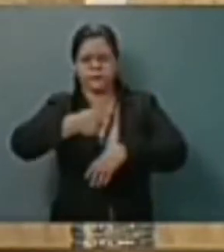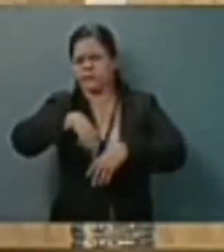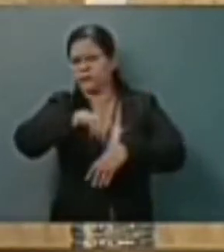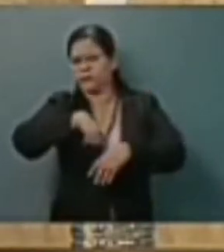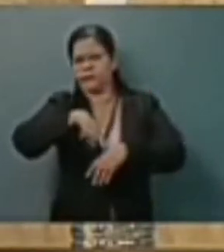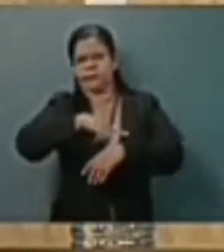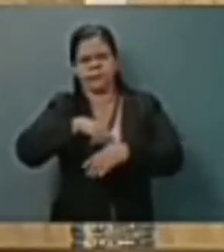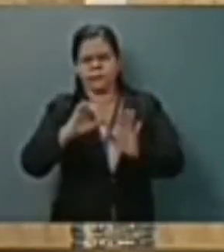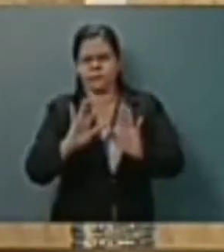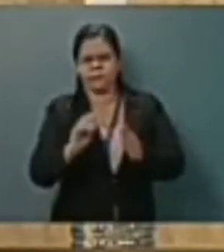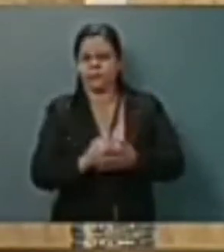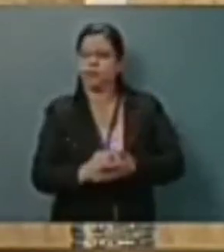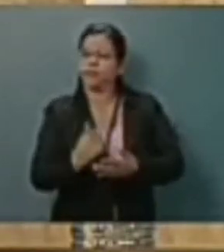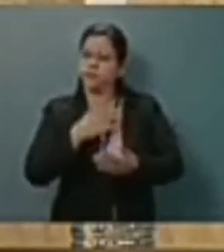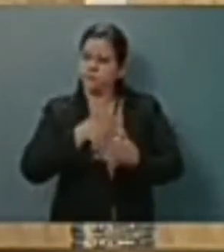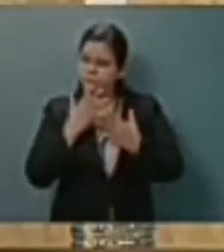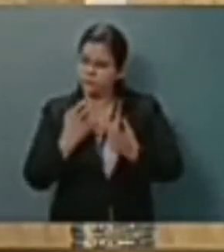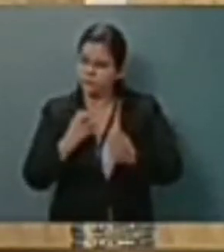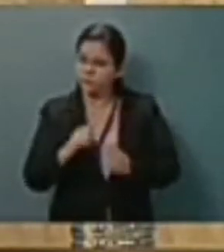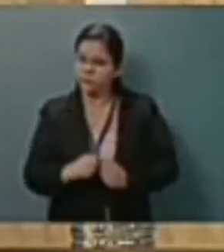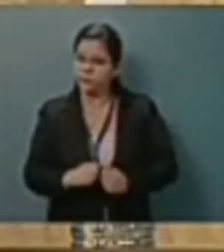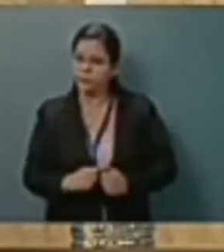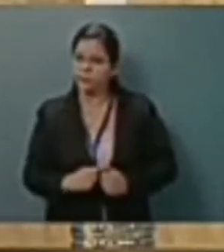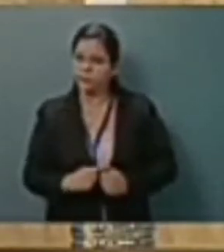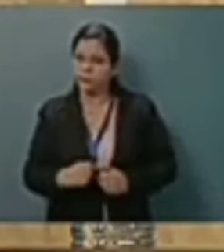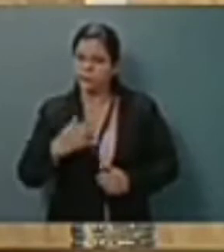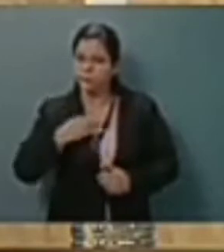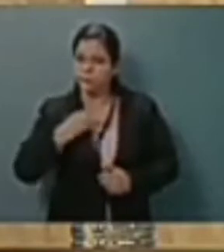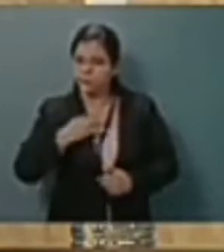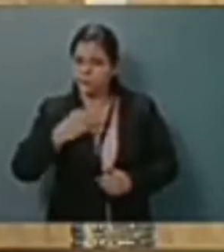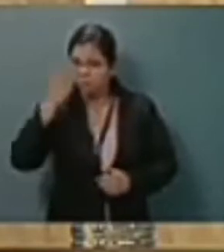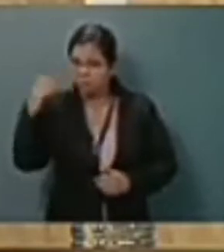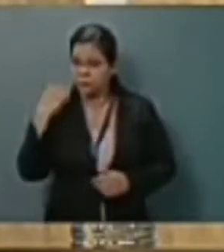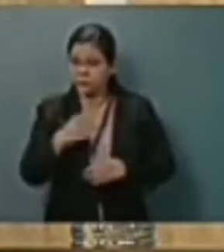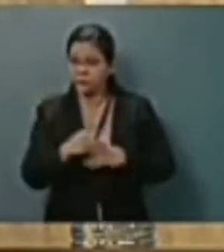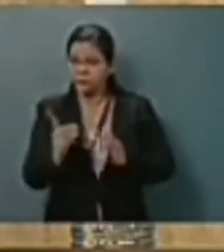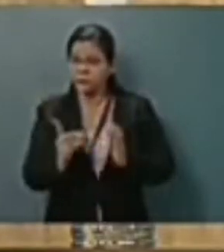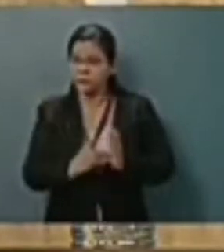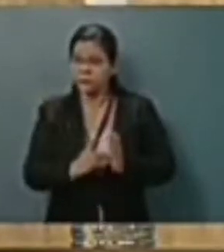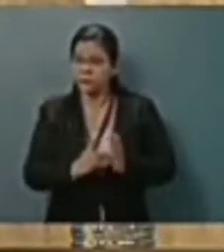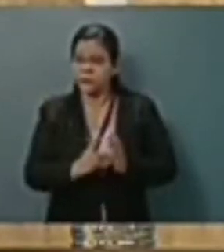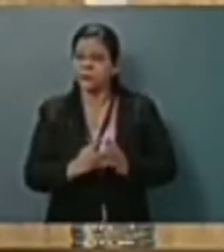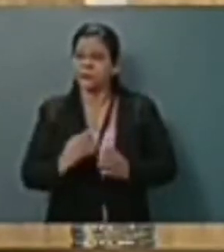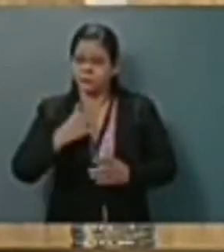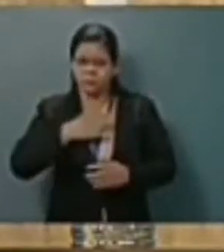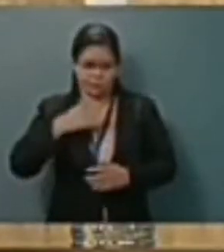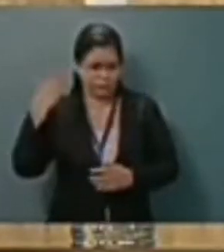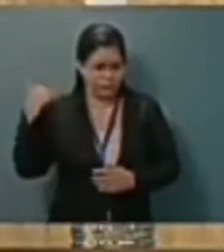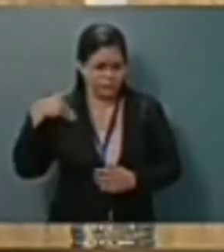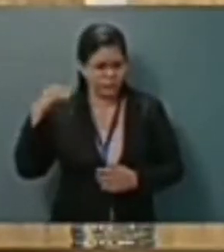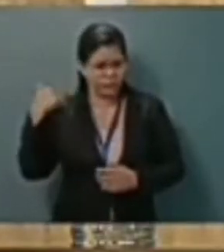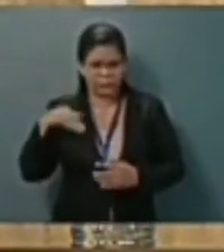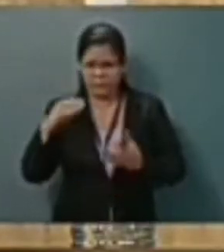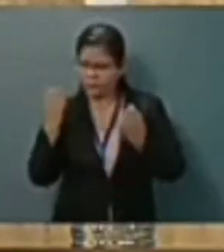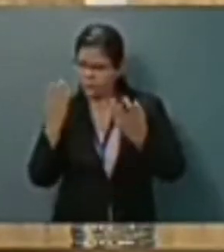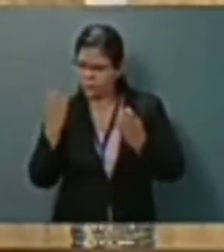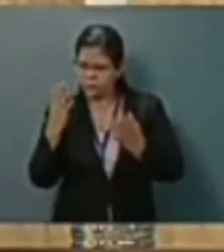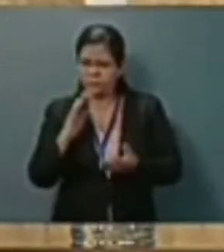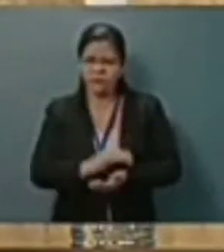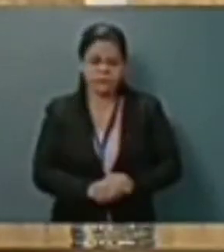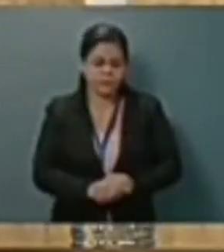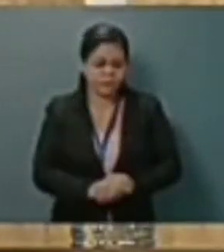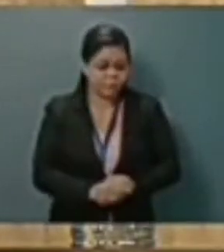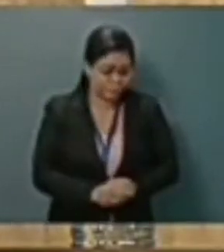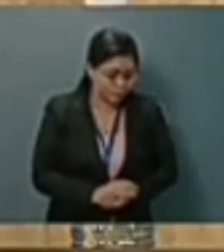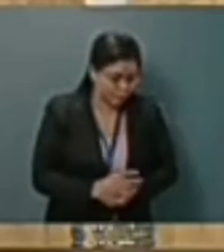Y también invitar a la diputada, que por supuesto tiene bastante experiencia en esto,